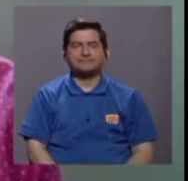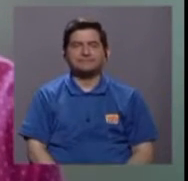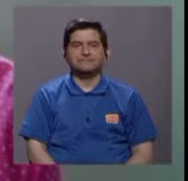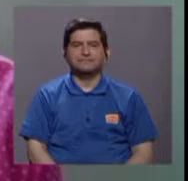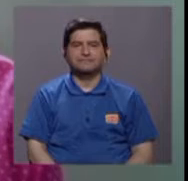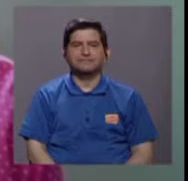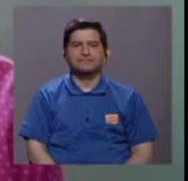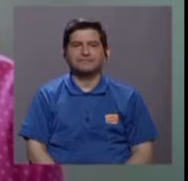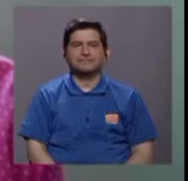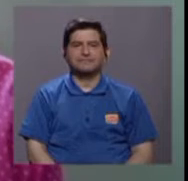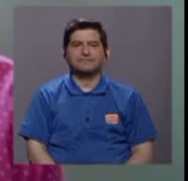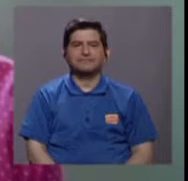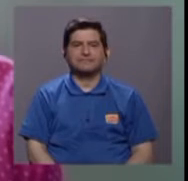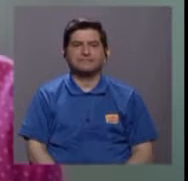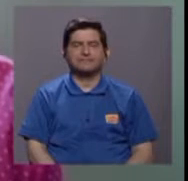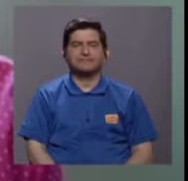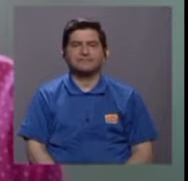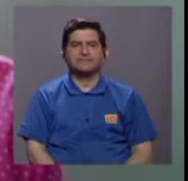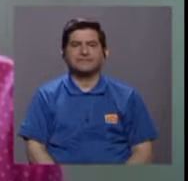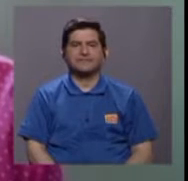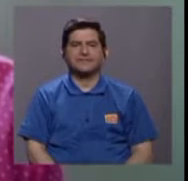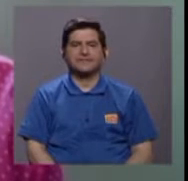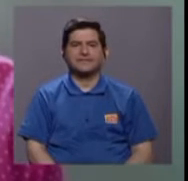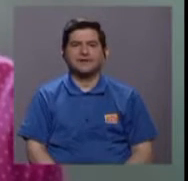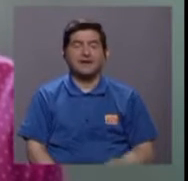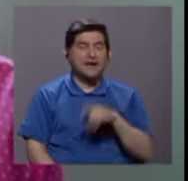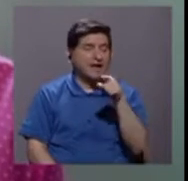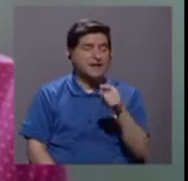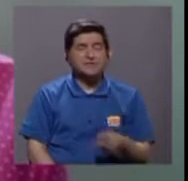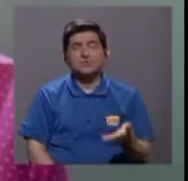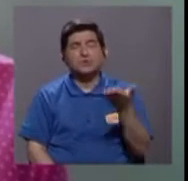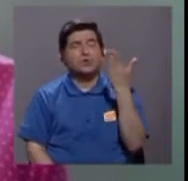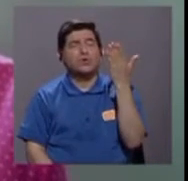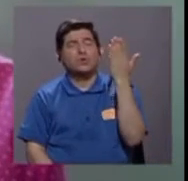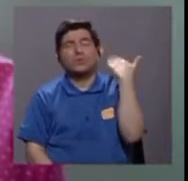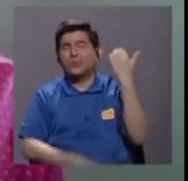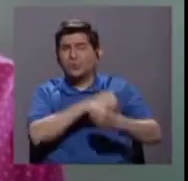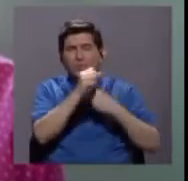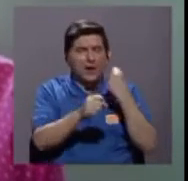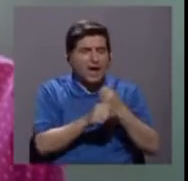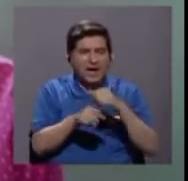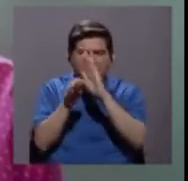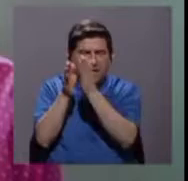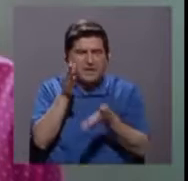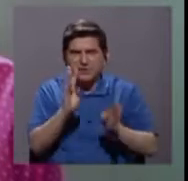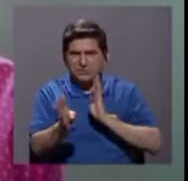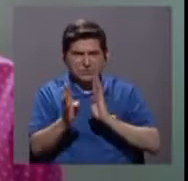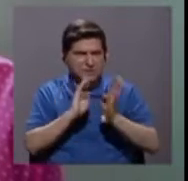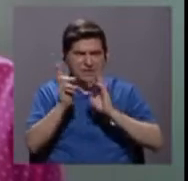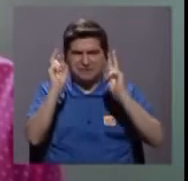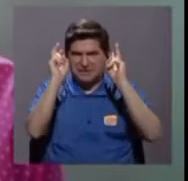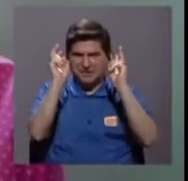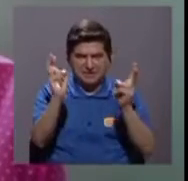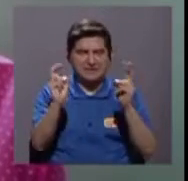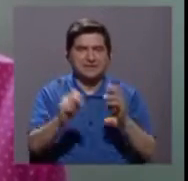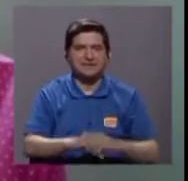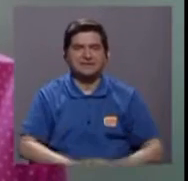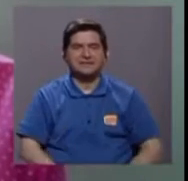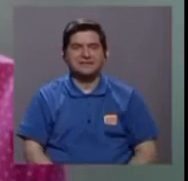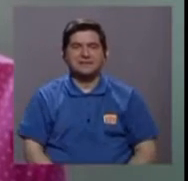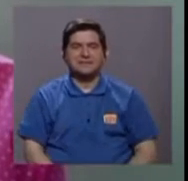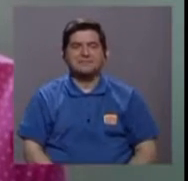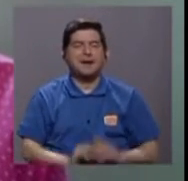y esto, digamos, viene desde hace muchos años la Contraloría hablando del tema